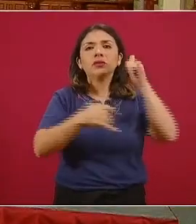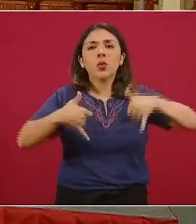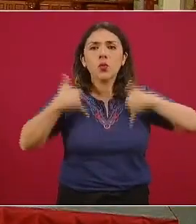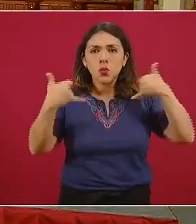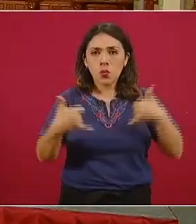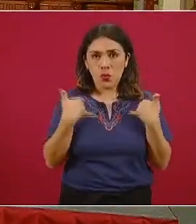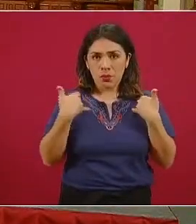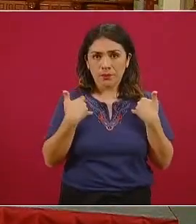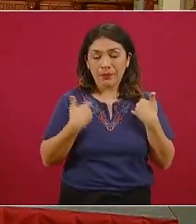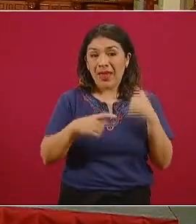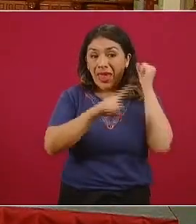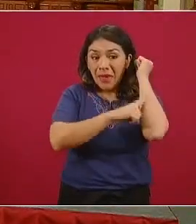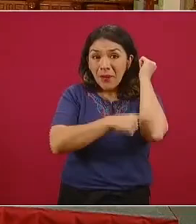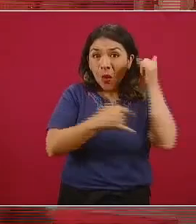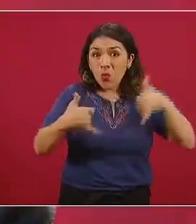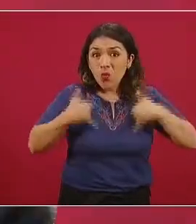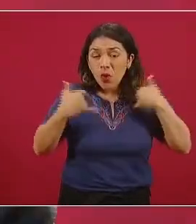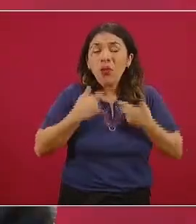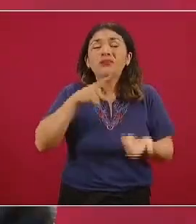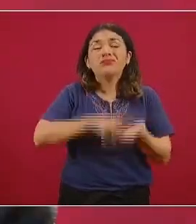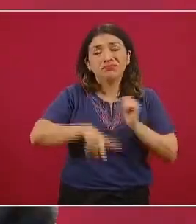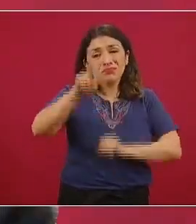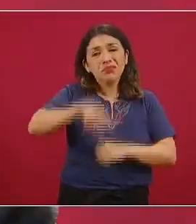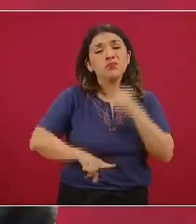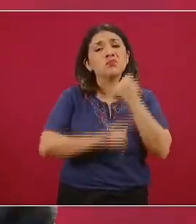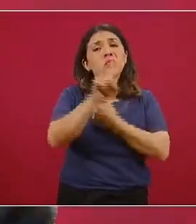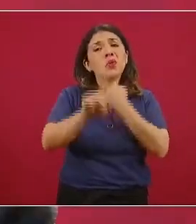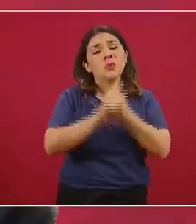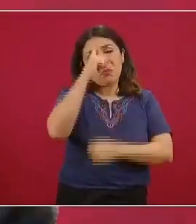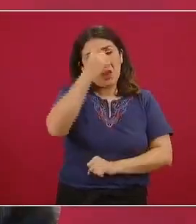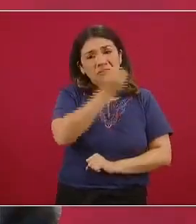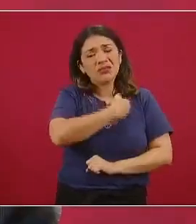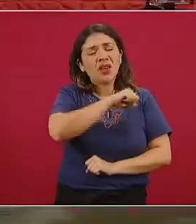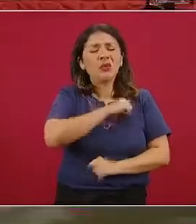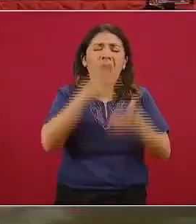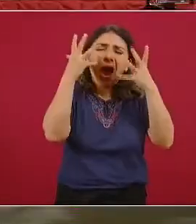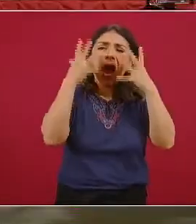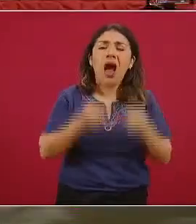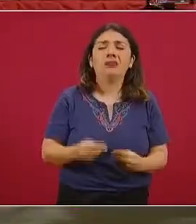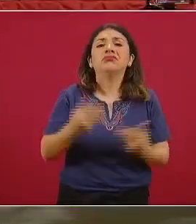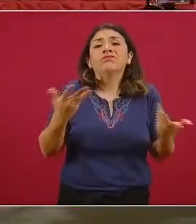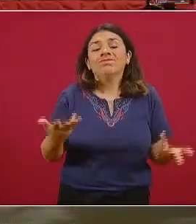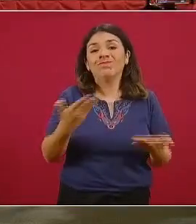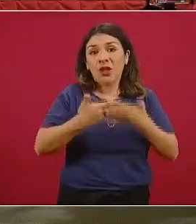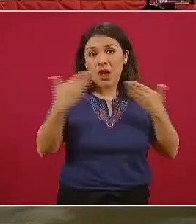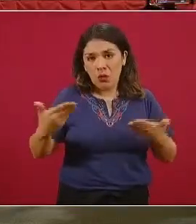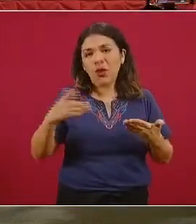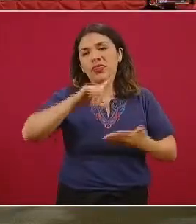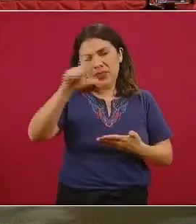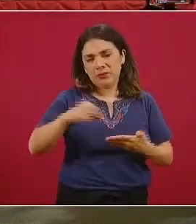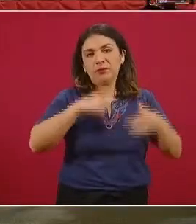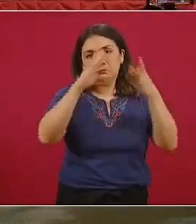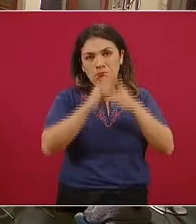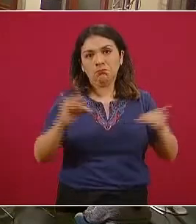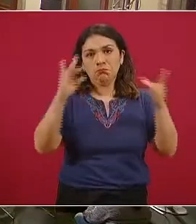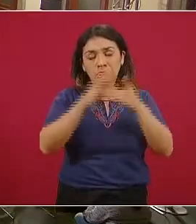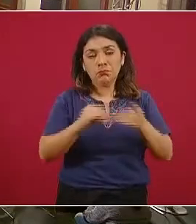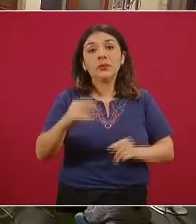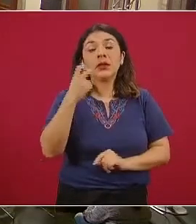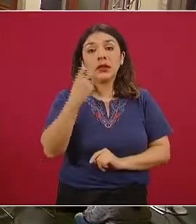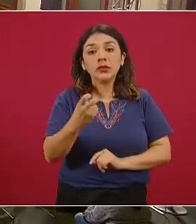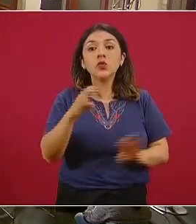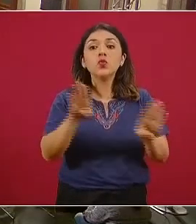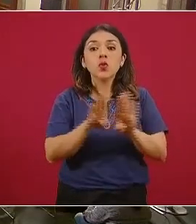Adolescente. El embarazo adolescente es un problema de salud pública por múltiples razones que ahora serán comentadas, y